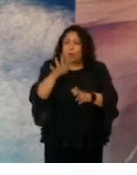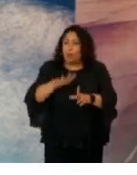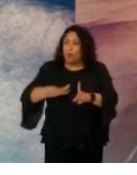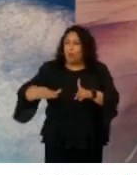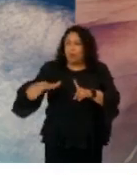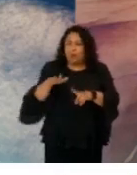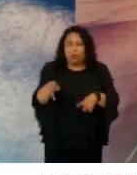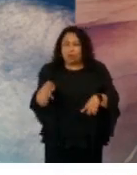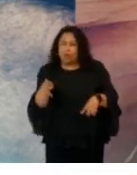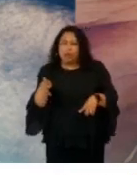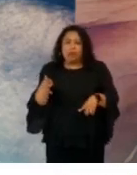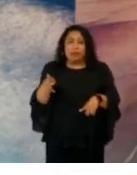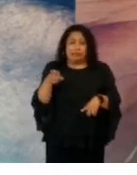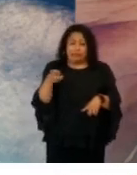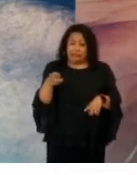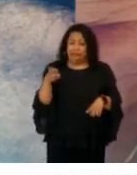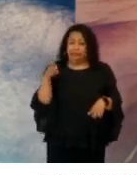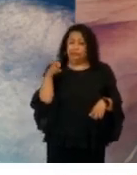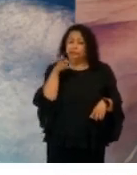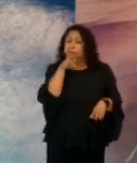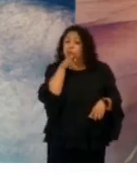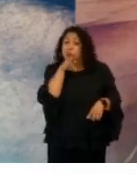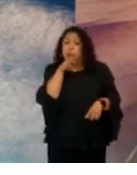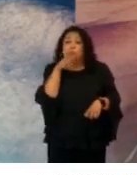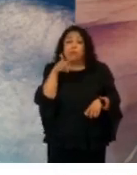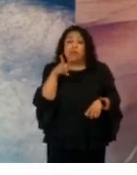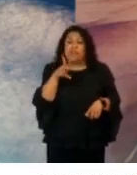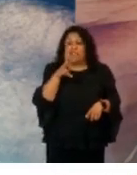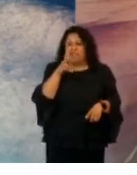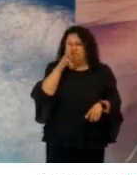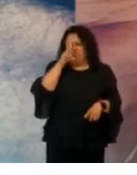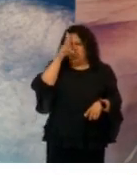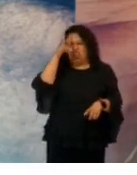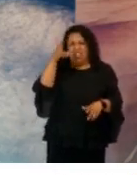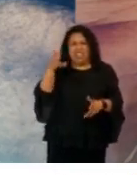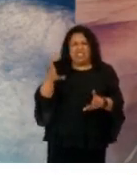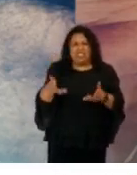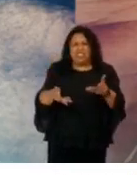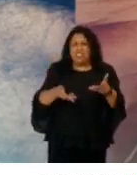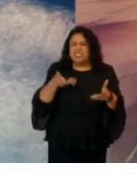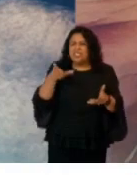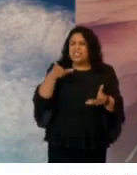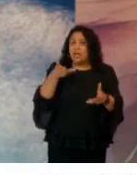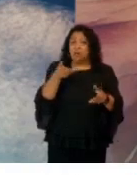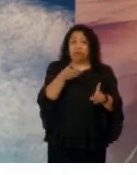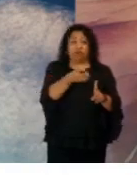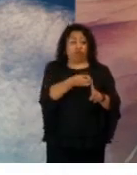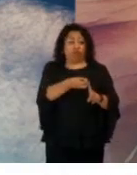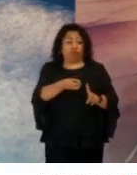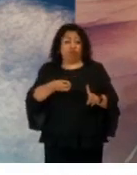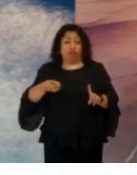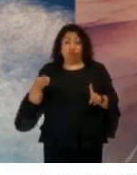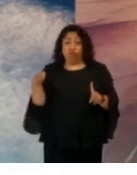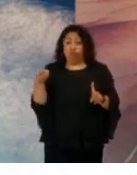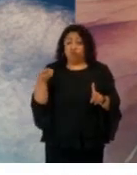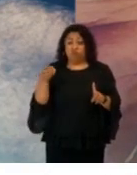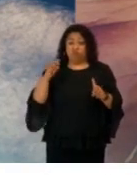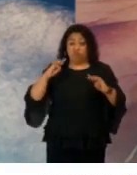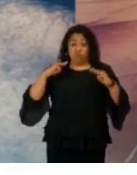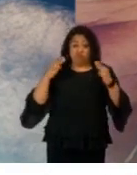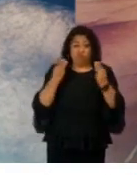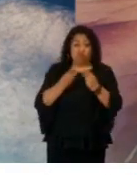movemos, que son muy preocupantes, ¿no? La violencia organizada de manera criminal